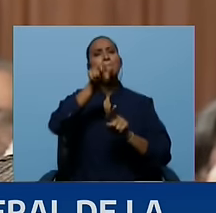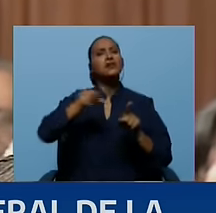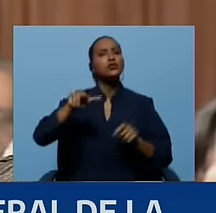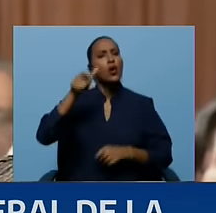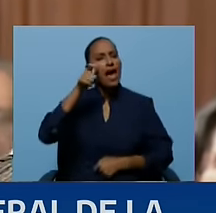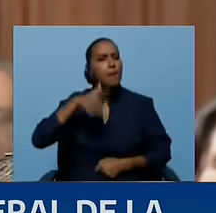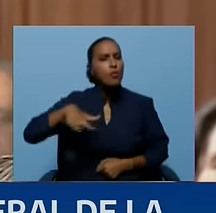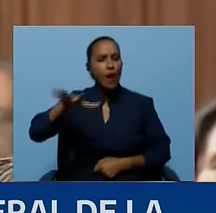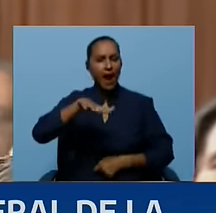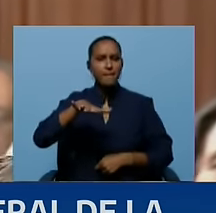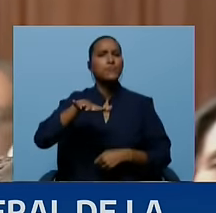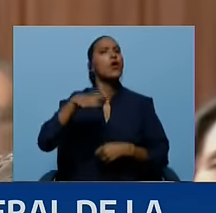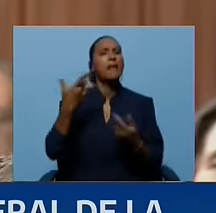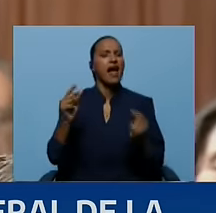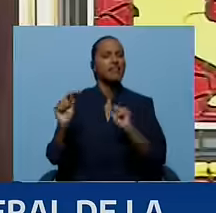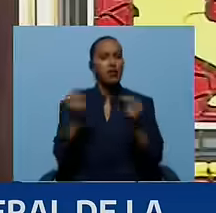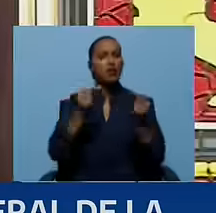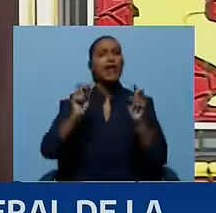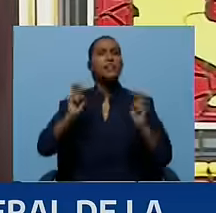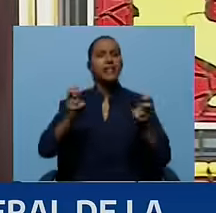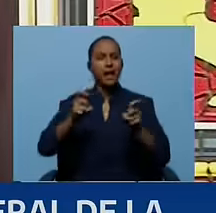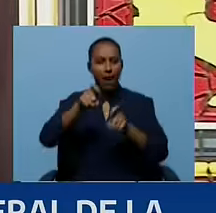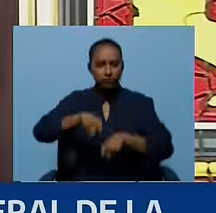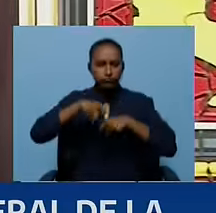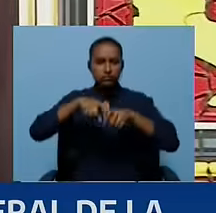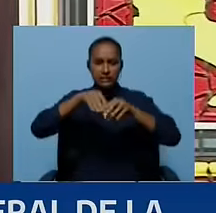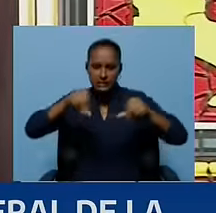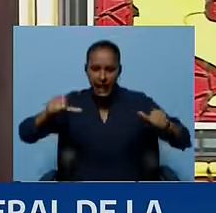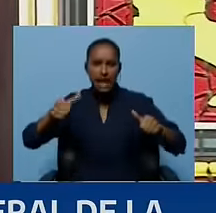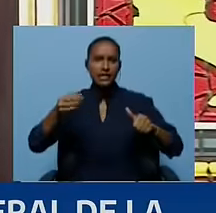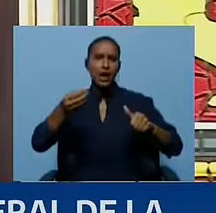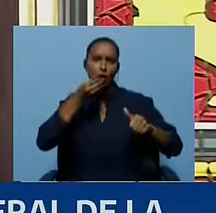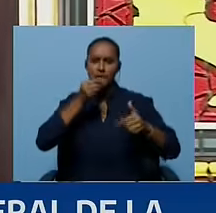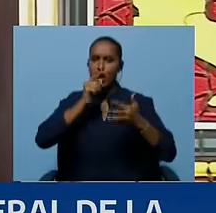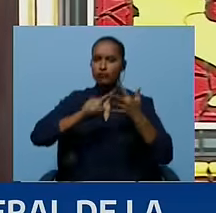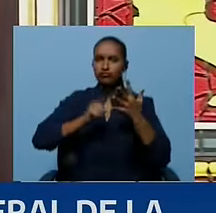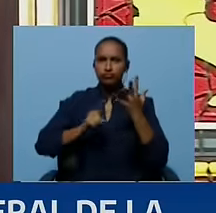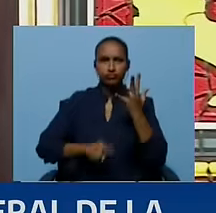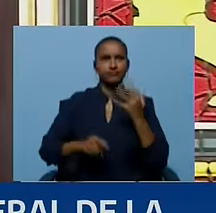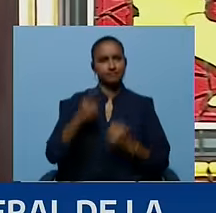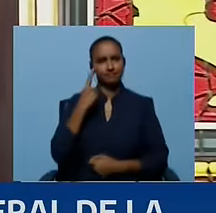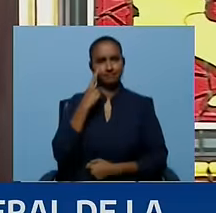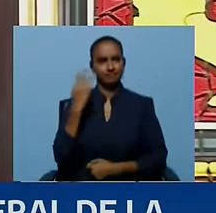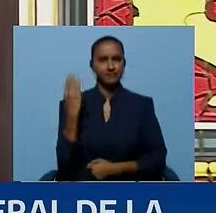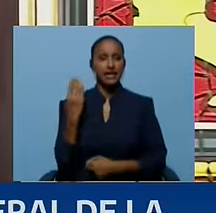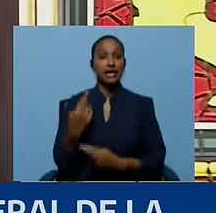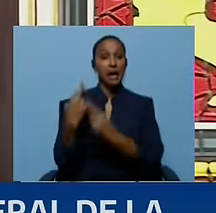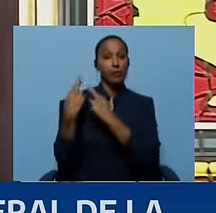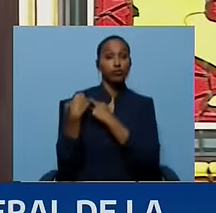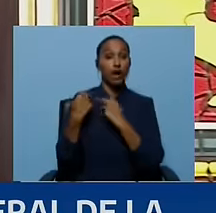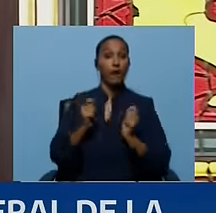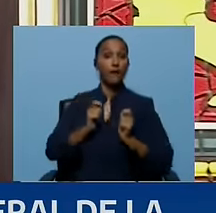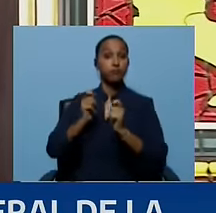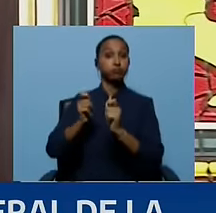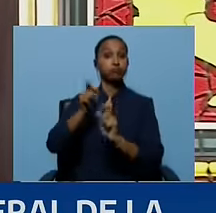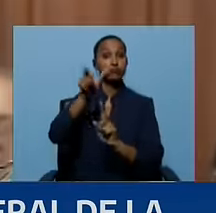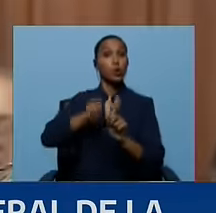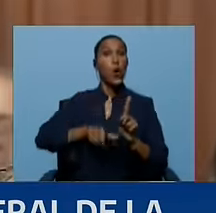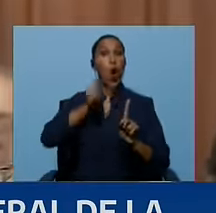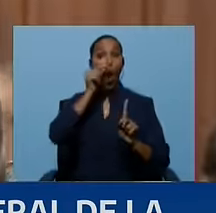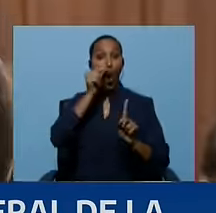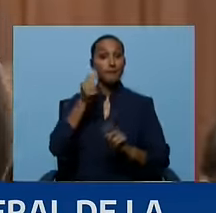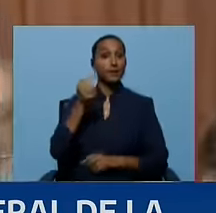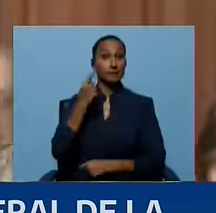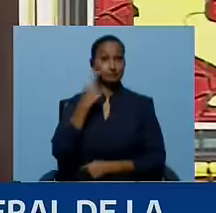desarrollo agraria en el marco de la gran misión Agro-Venezuela que hemos rescatado.